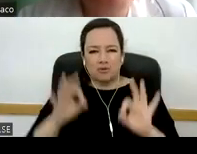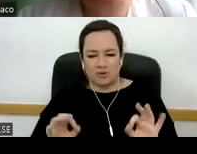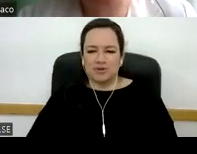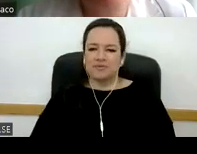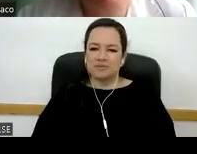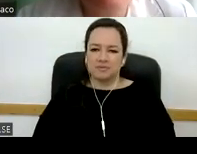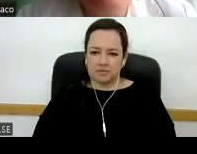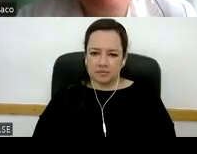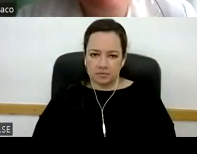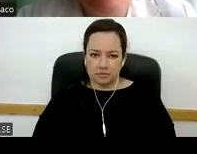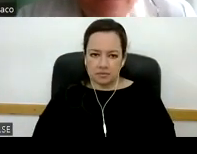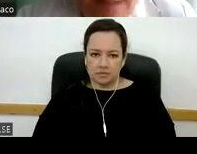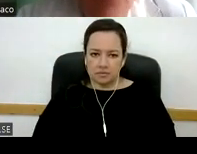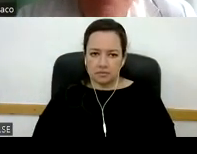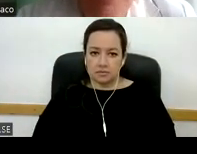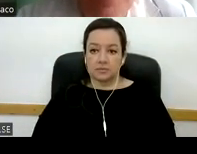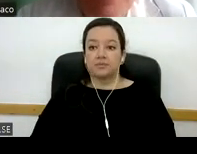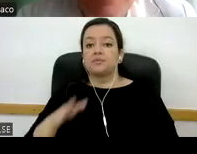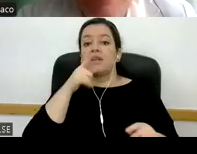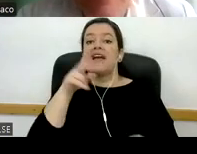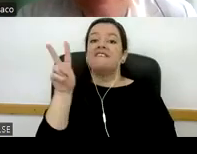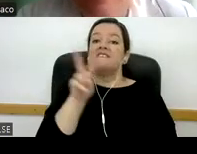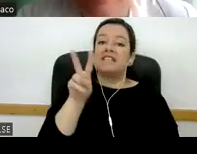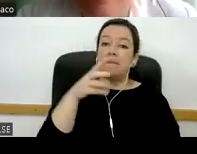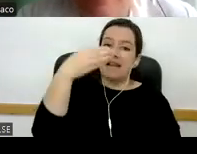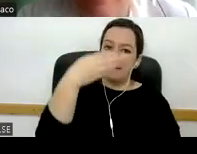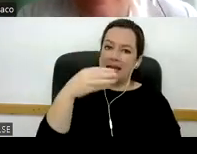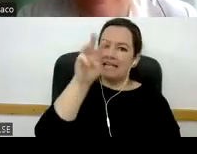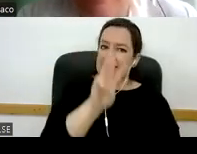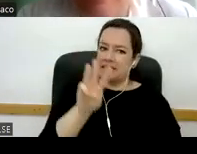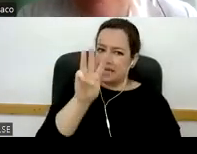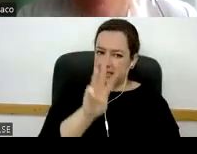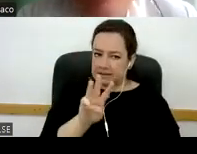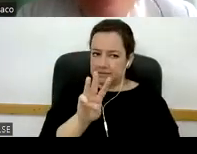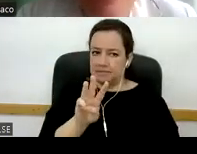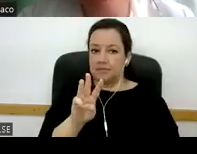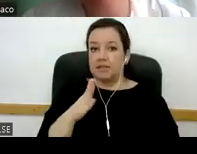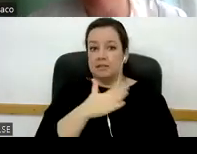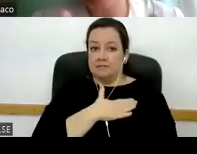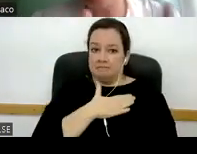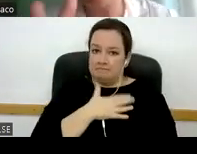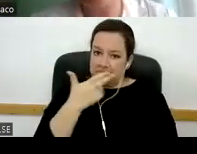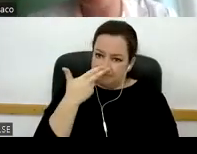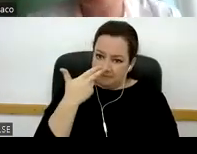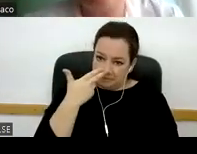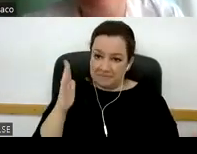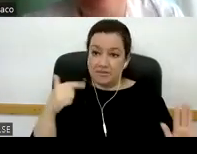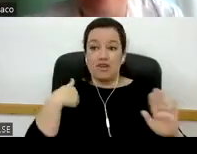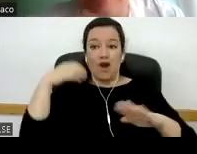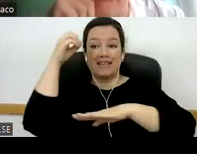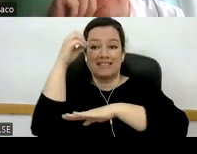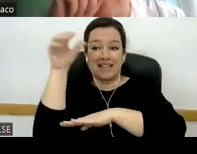glucémico. Y llegamos a la vitamina B3, que es quizás la más interesante. Bueno, de toda esta charla